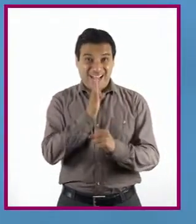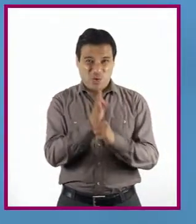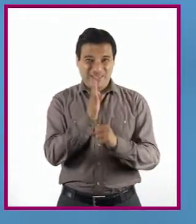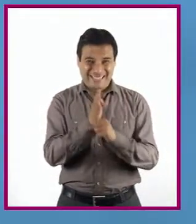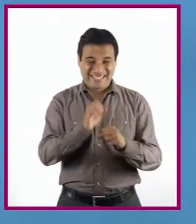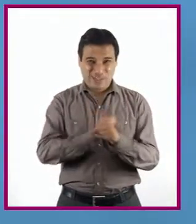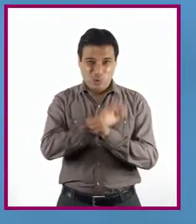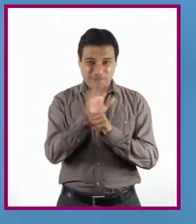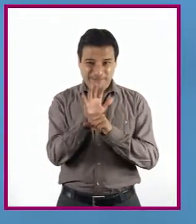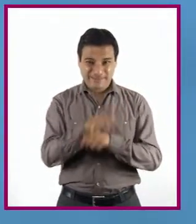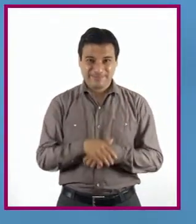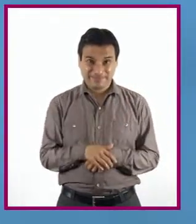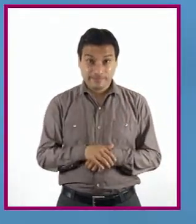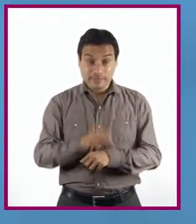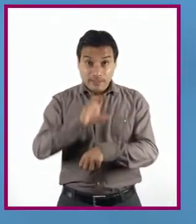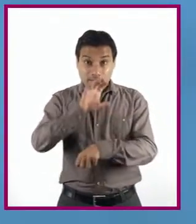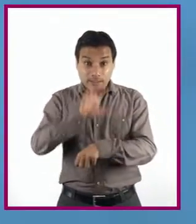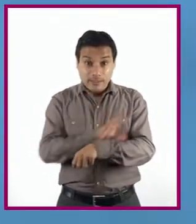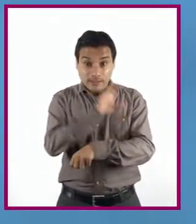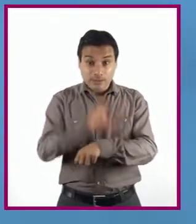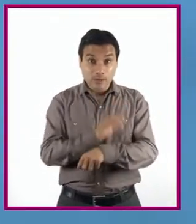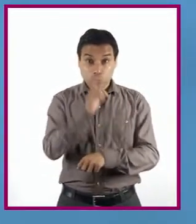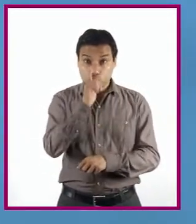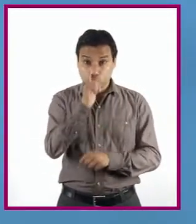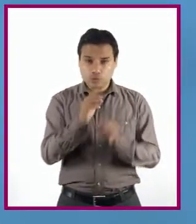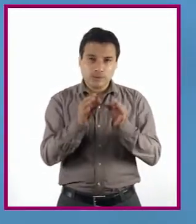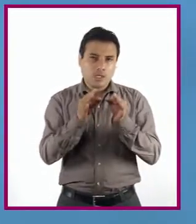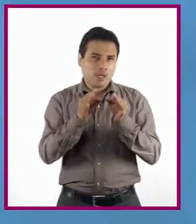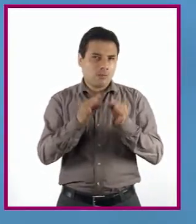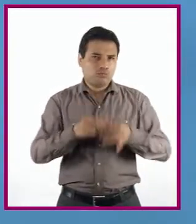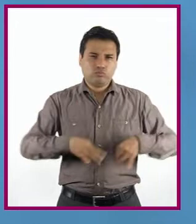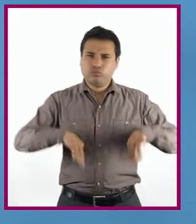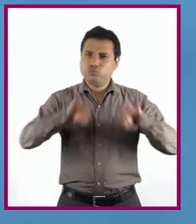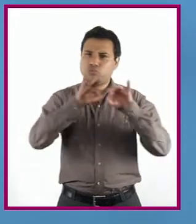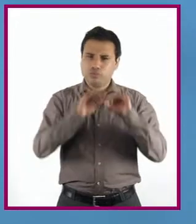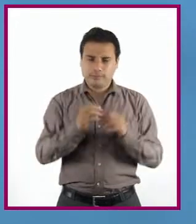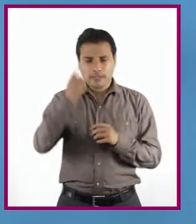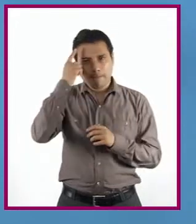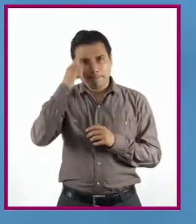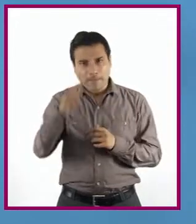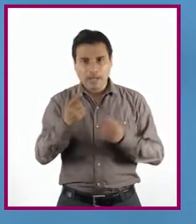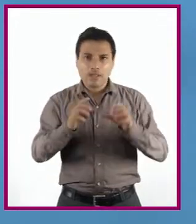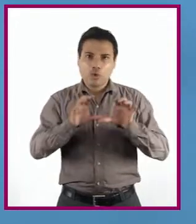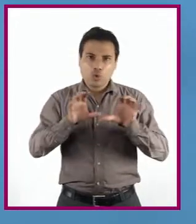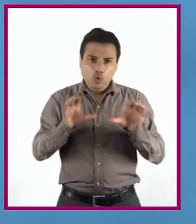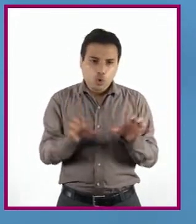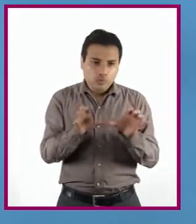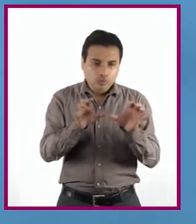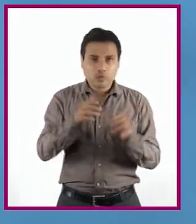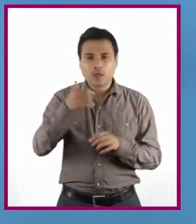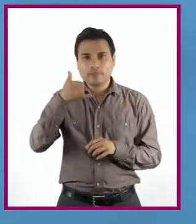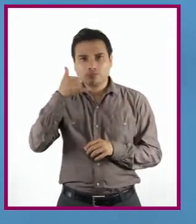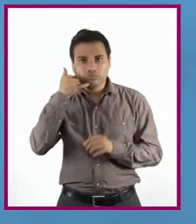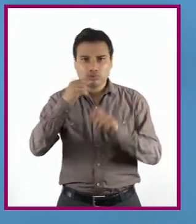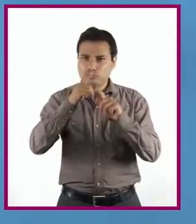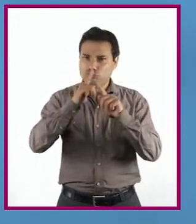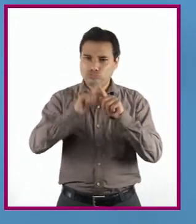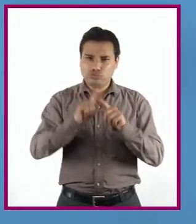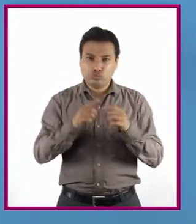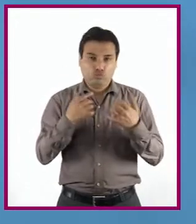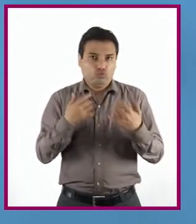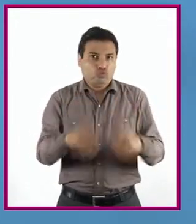emergencia sanitaria, la electricidad que necesitamos para el funcionamiento de los equipos tecnológicos se ha vuelto